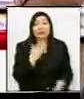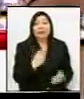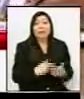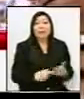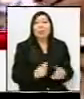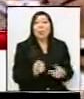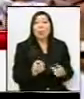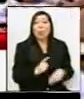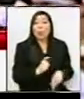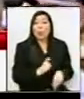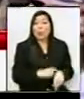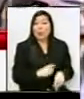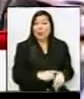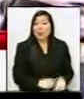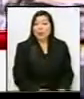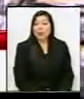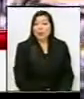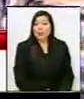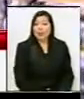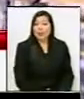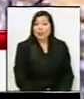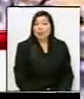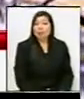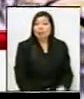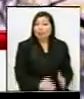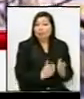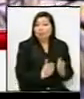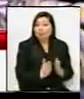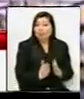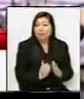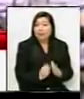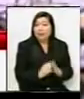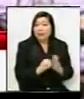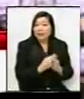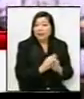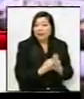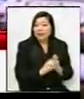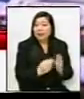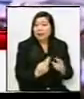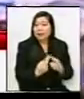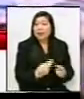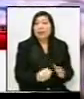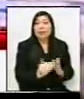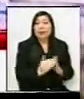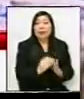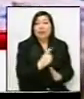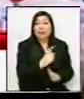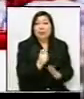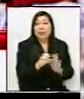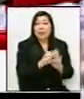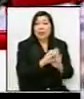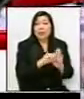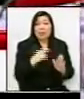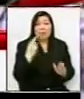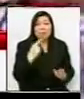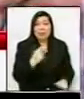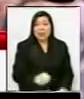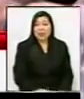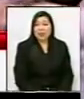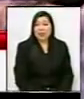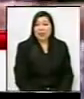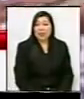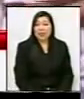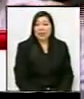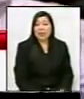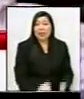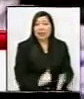al momento de determinar las infracciones constitucionales en relación al artículo 100 de la Constitución Política, en relación